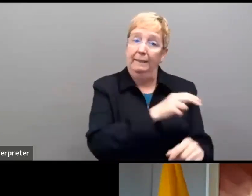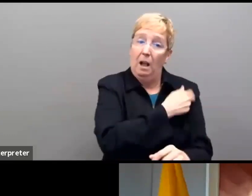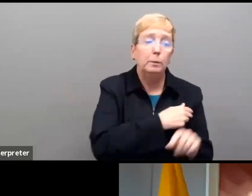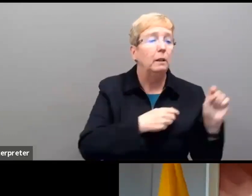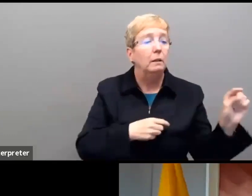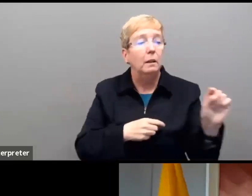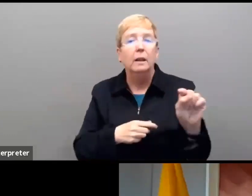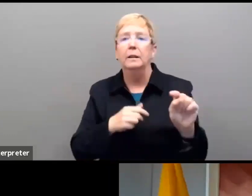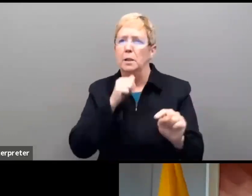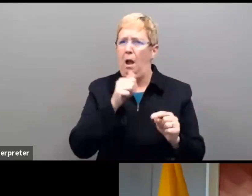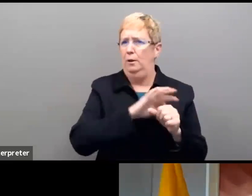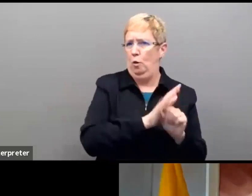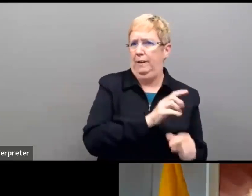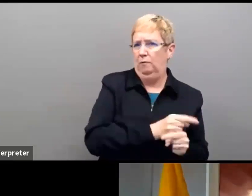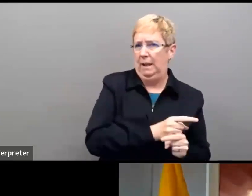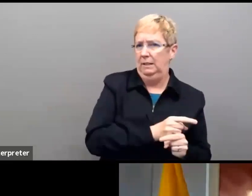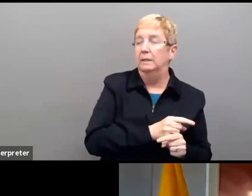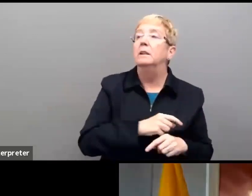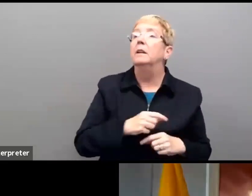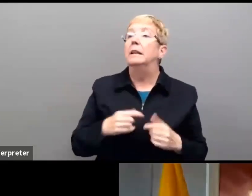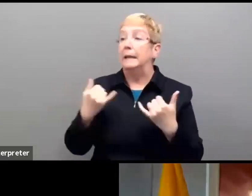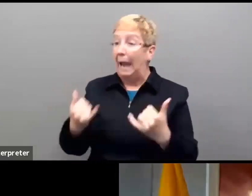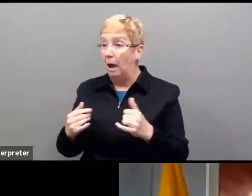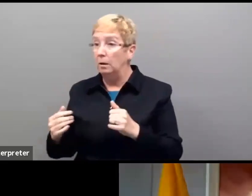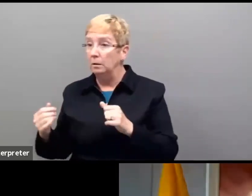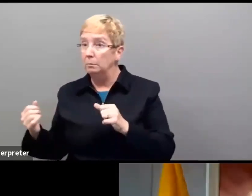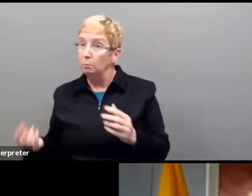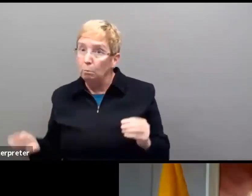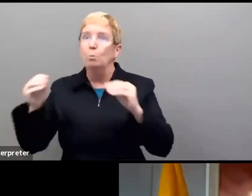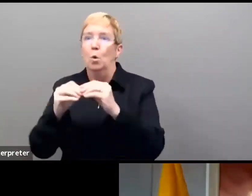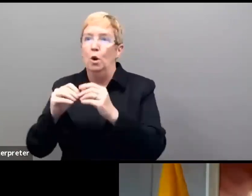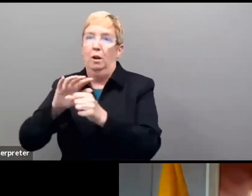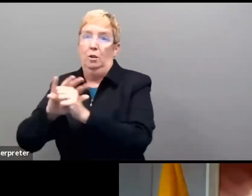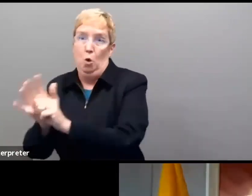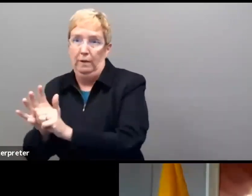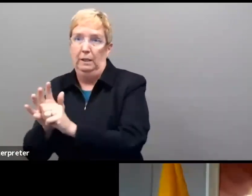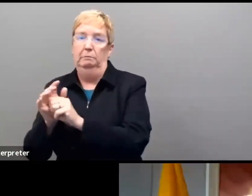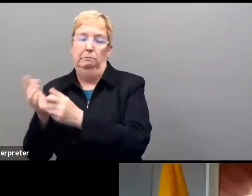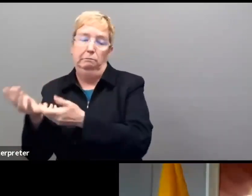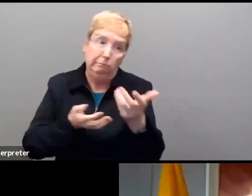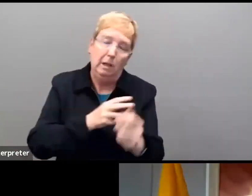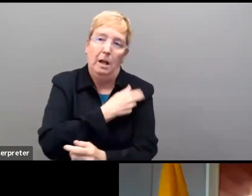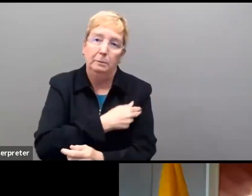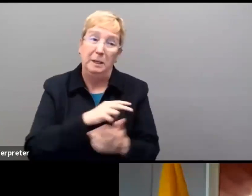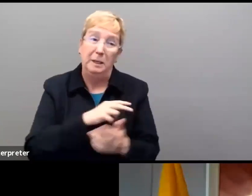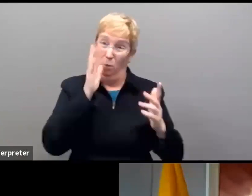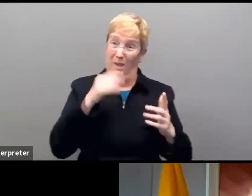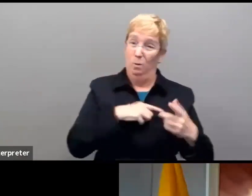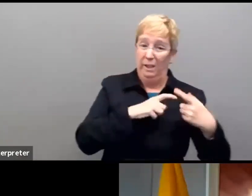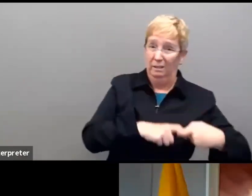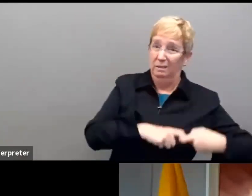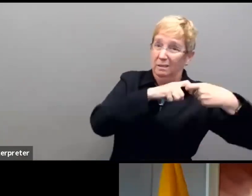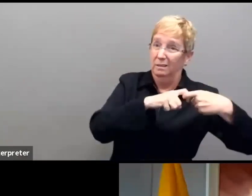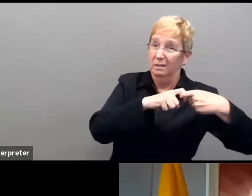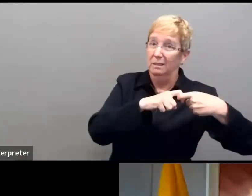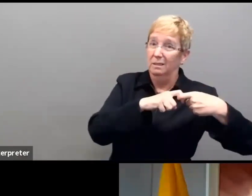hasta recién la mayoría de los pacientes no eran por COVID, por lo menos en muchos hospitales. Dado ese contexto, ha habido conversación